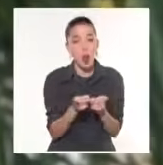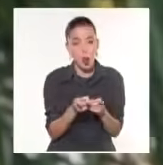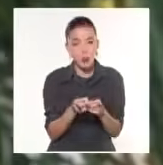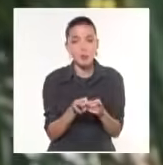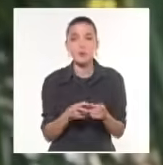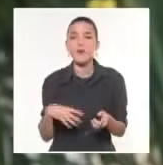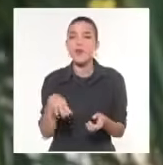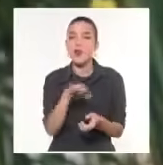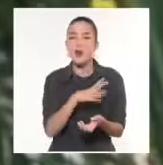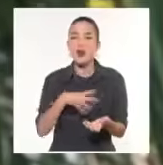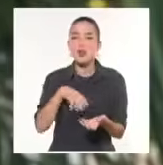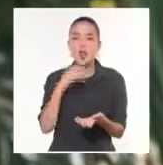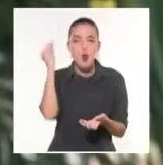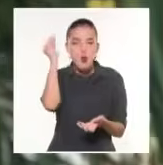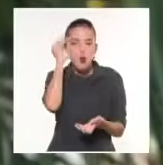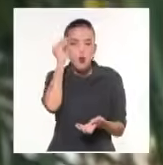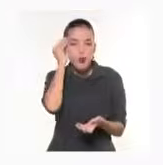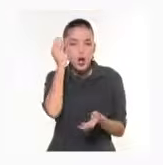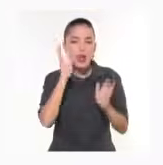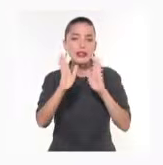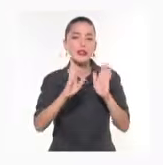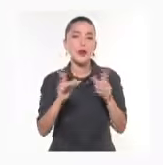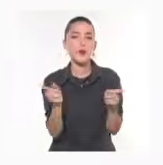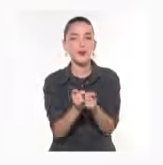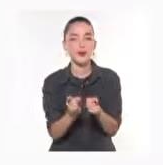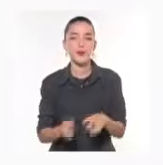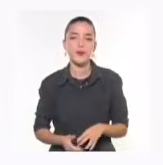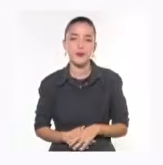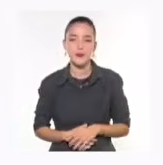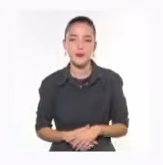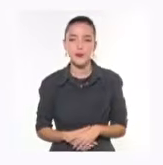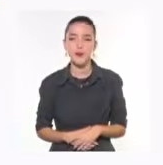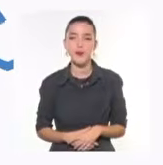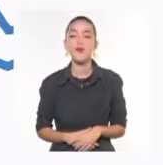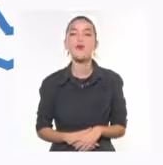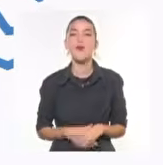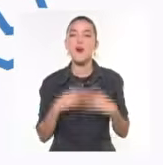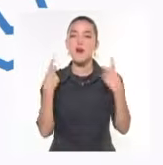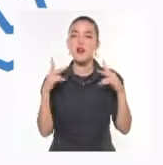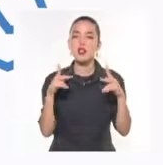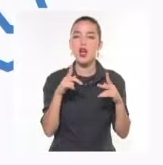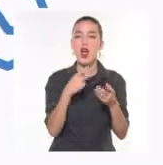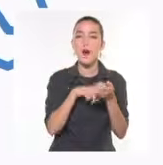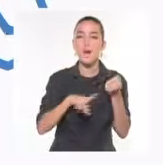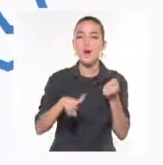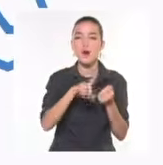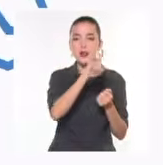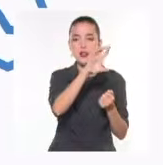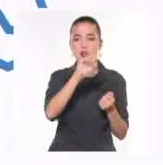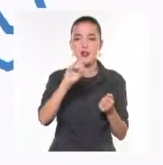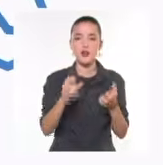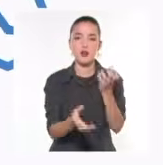pasa aquí en un periodo relativamente corto. Los expertos cienfuegueros ya investigan el fechado, las tasas